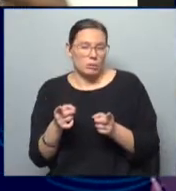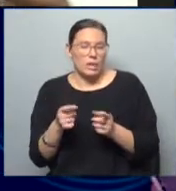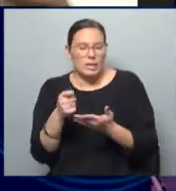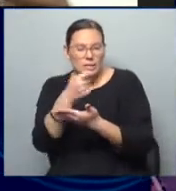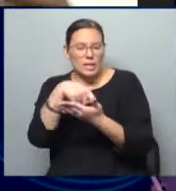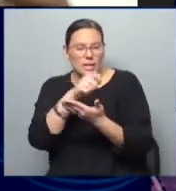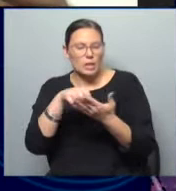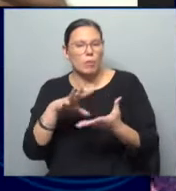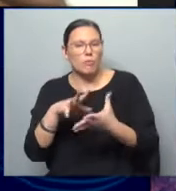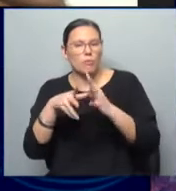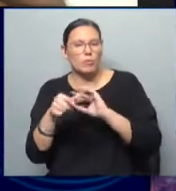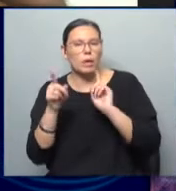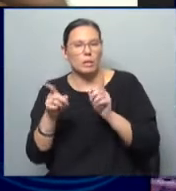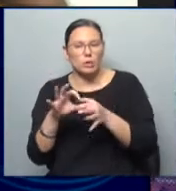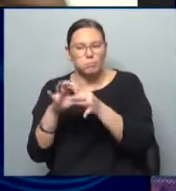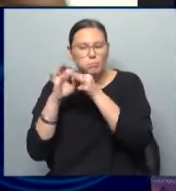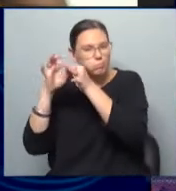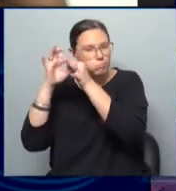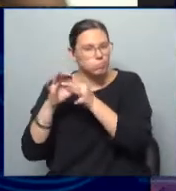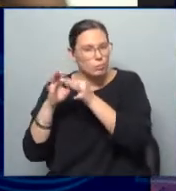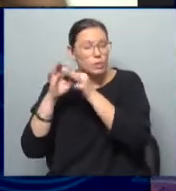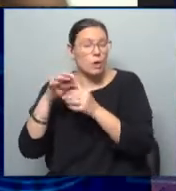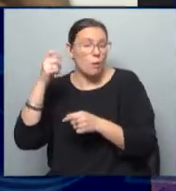una manera y eso también genera una manera de pensar.